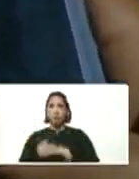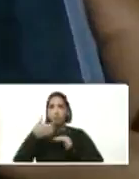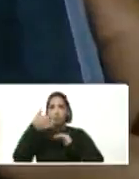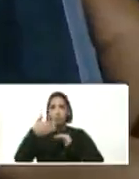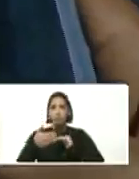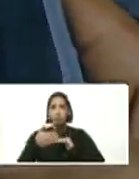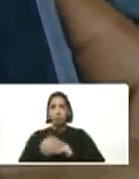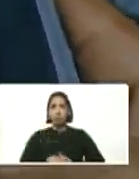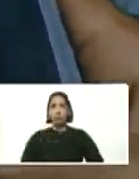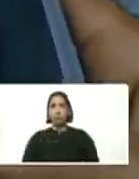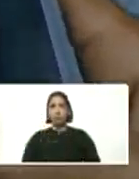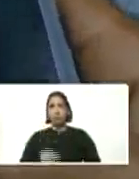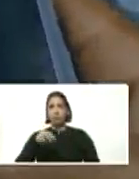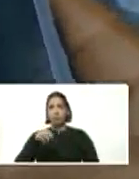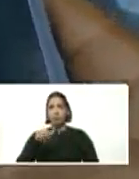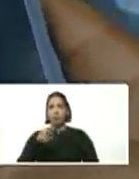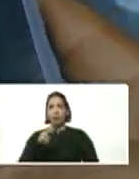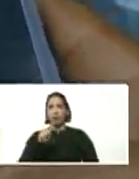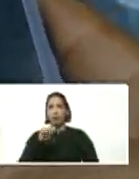general Martínez Morales, ¿verdad?